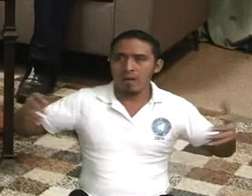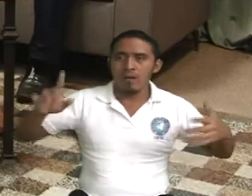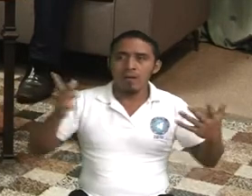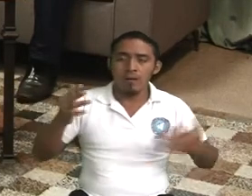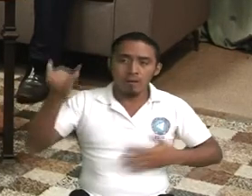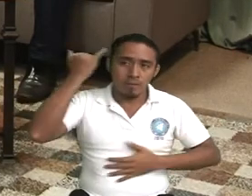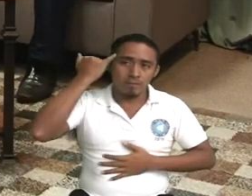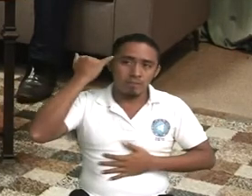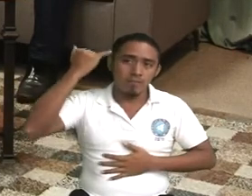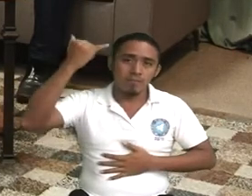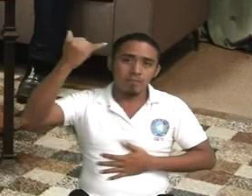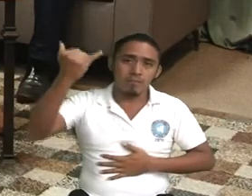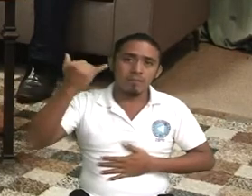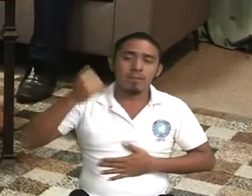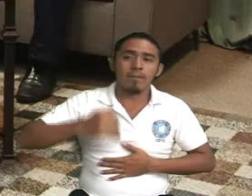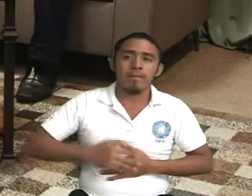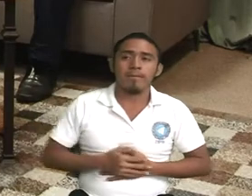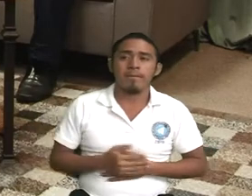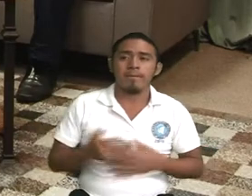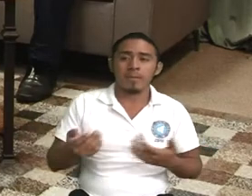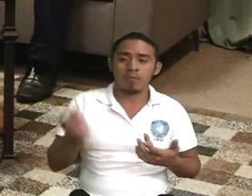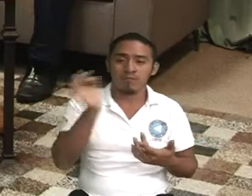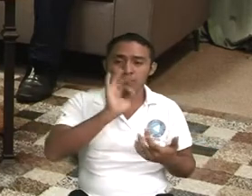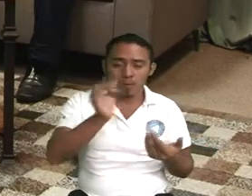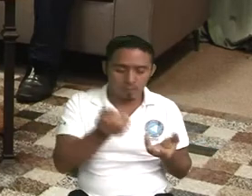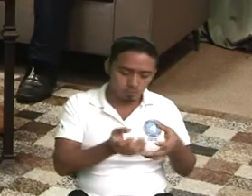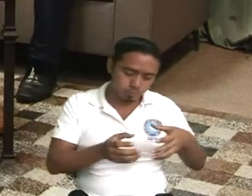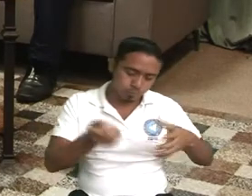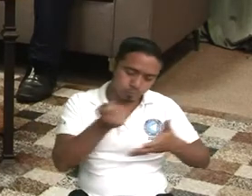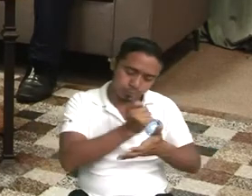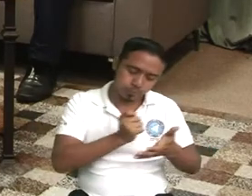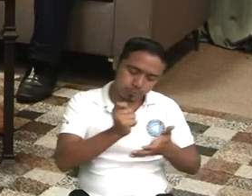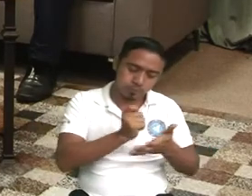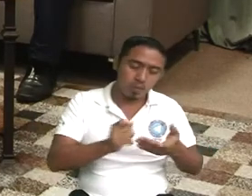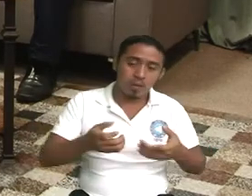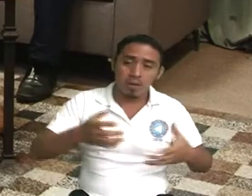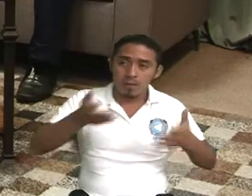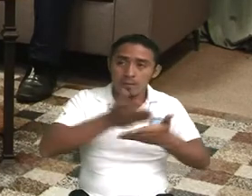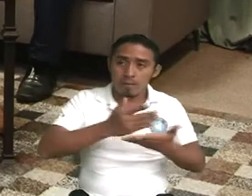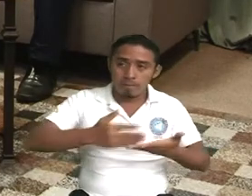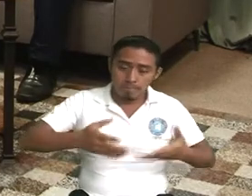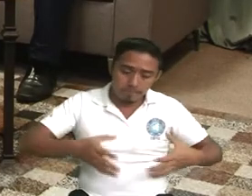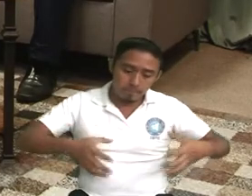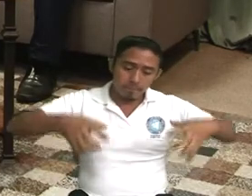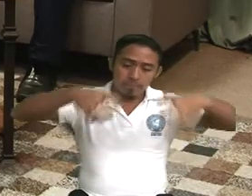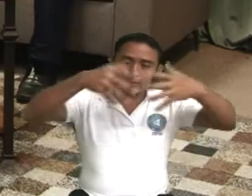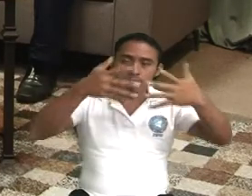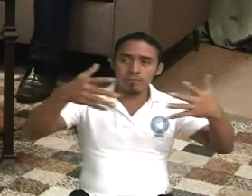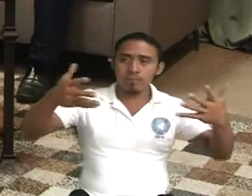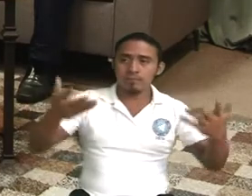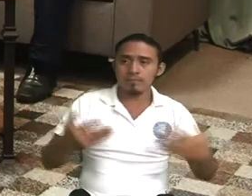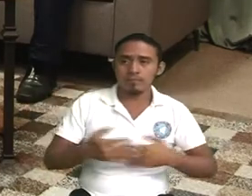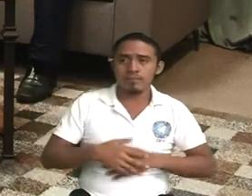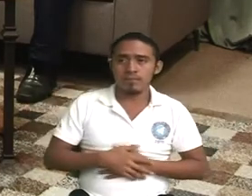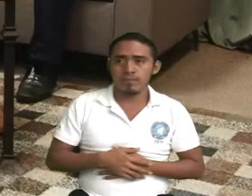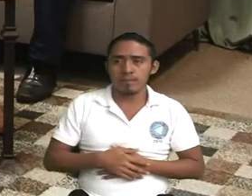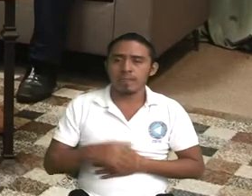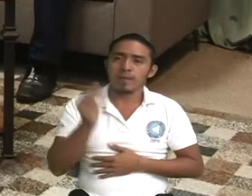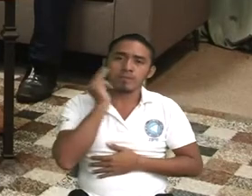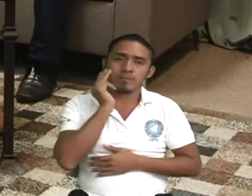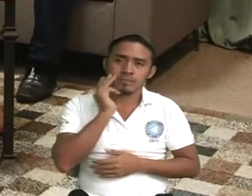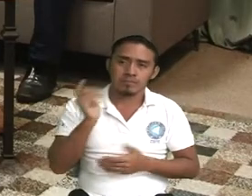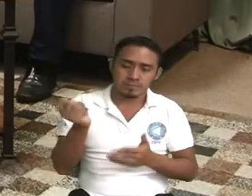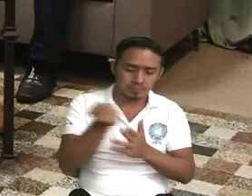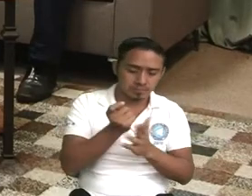la creatividad, forma que le dan al queque, al pastel. Es decir, cómo dibujaban a las madres,